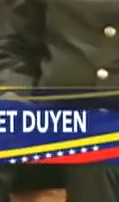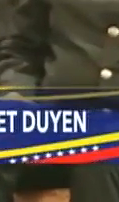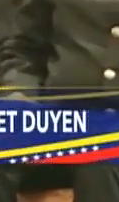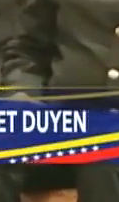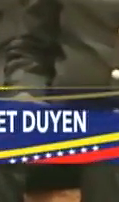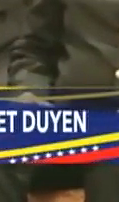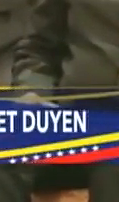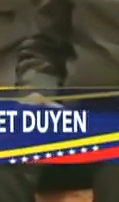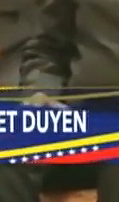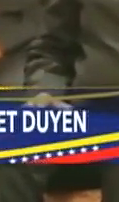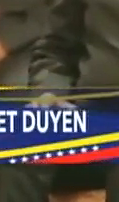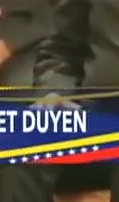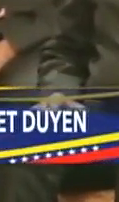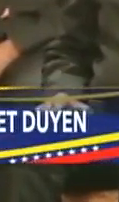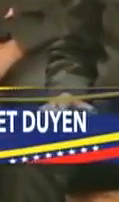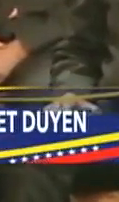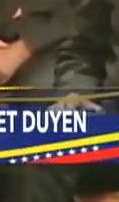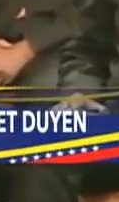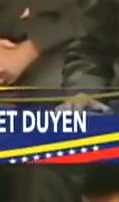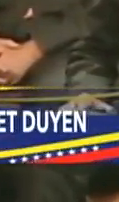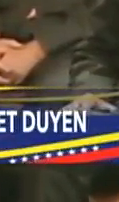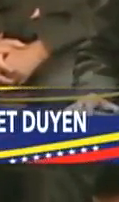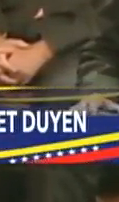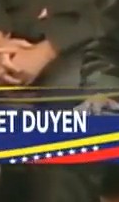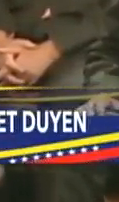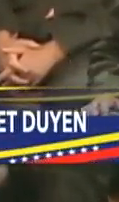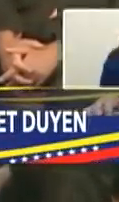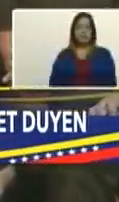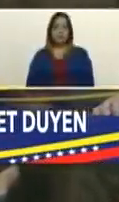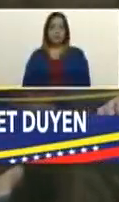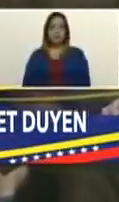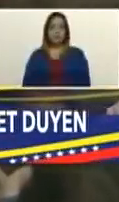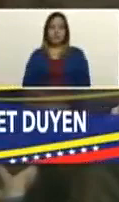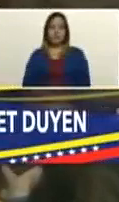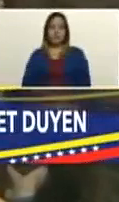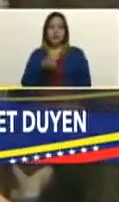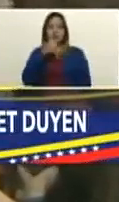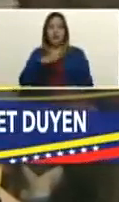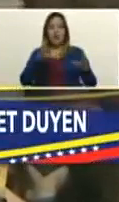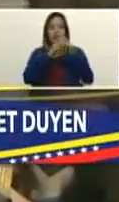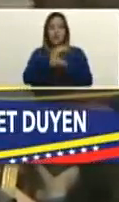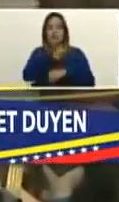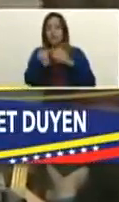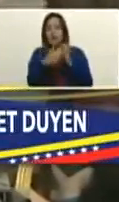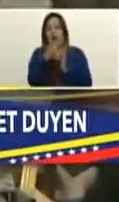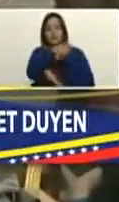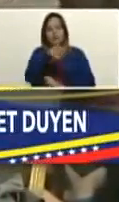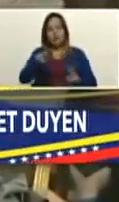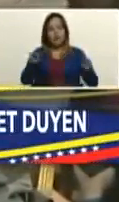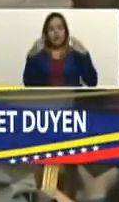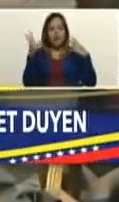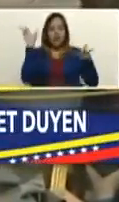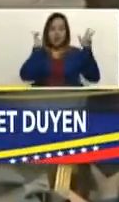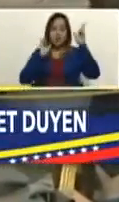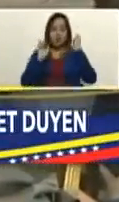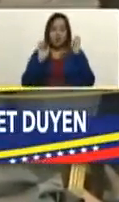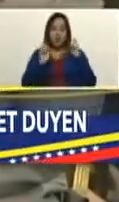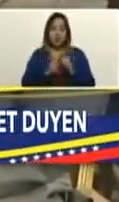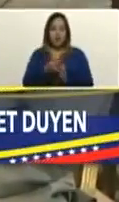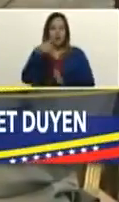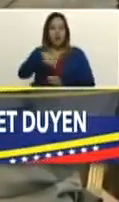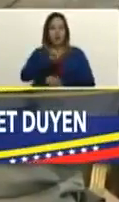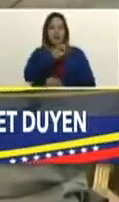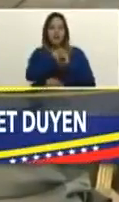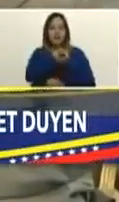Buenas noches a todos los presentes, a todos los que nos ven y nos escuchan. Hoy